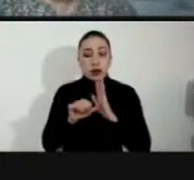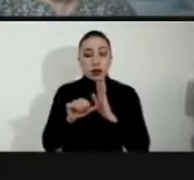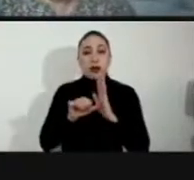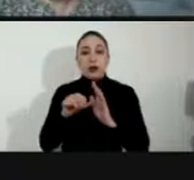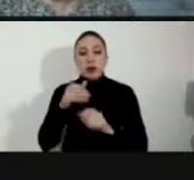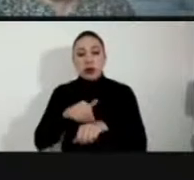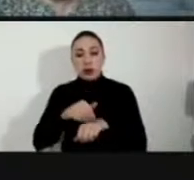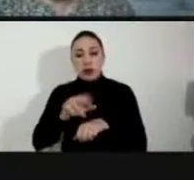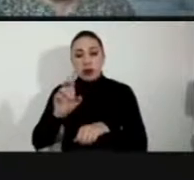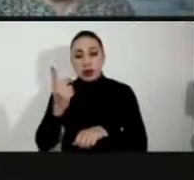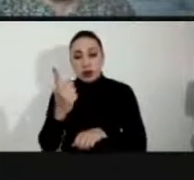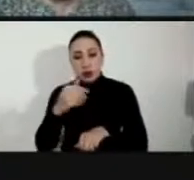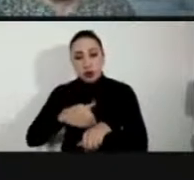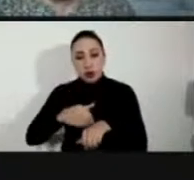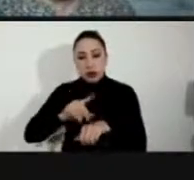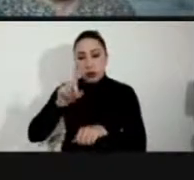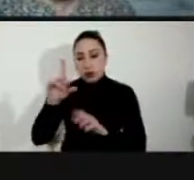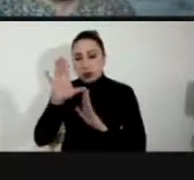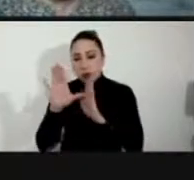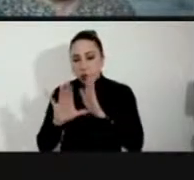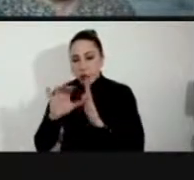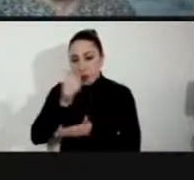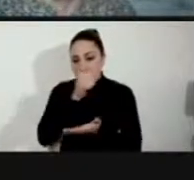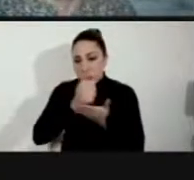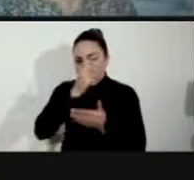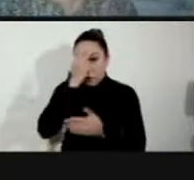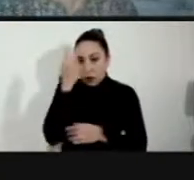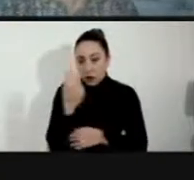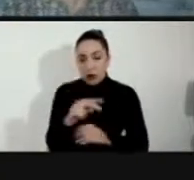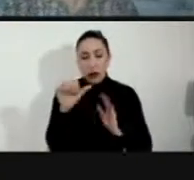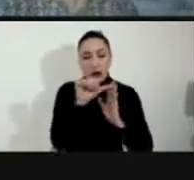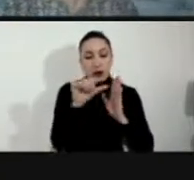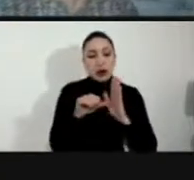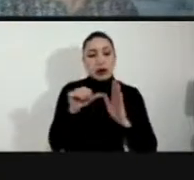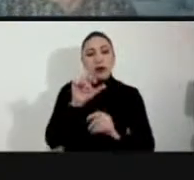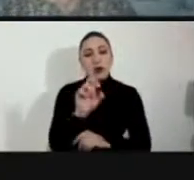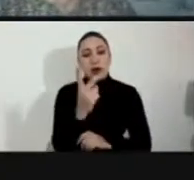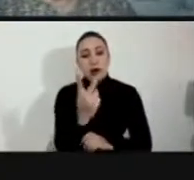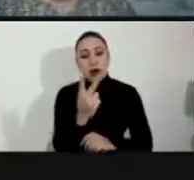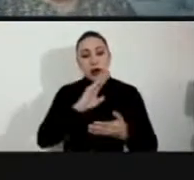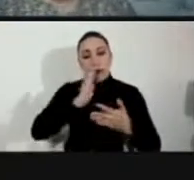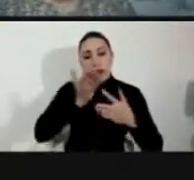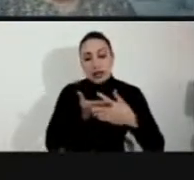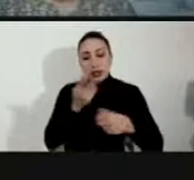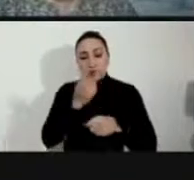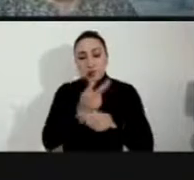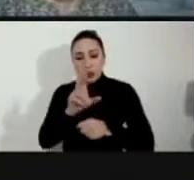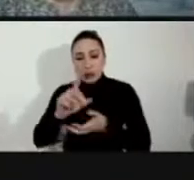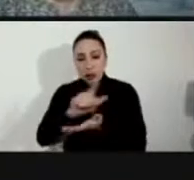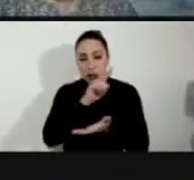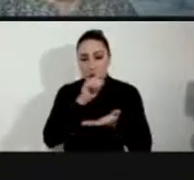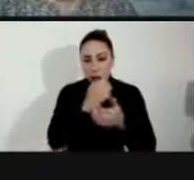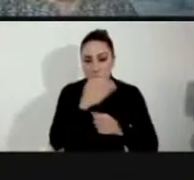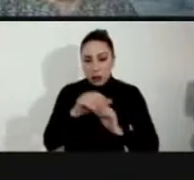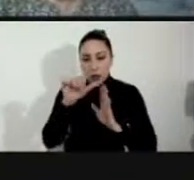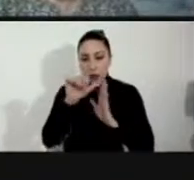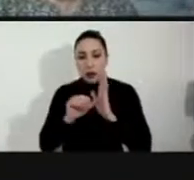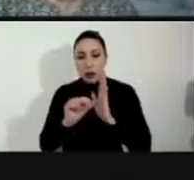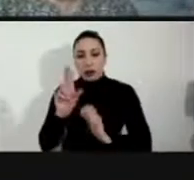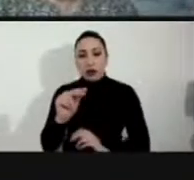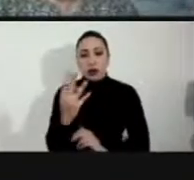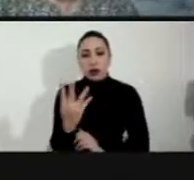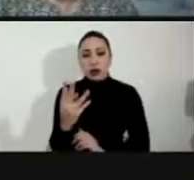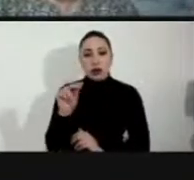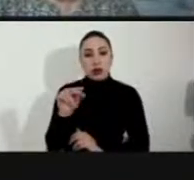de la Constitución Política de la Ciudad de México y los artículos 32, fracción segunda y trigésima de la Ley Orgánica 84, 85, 86